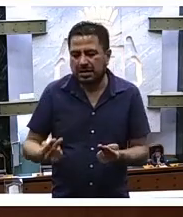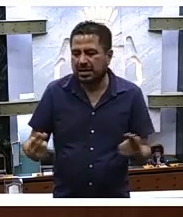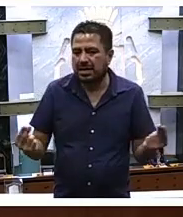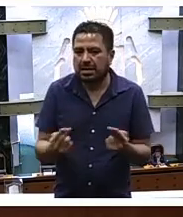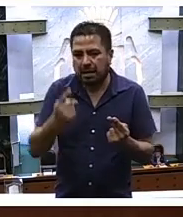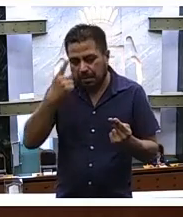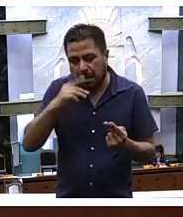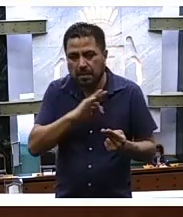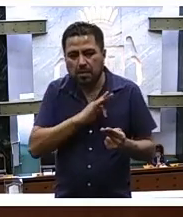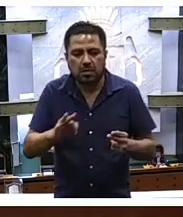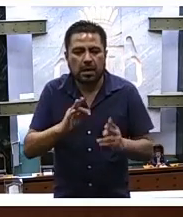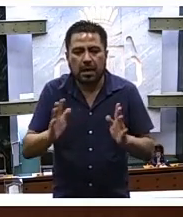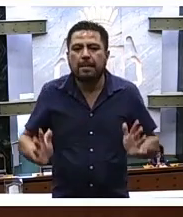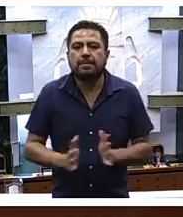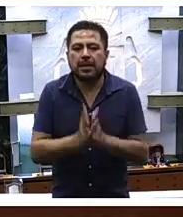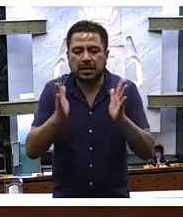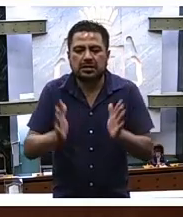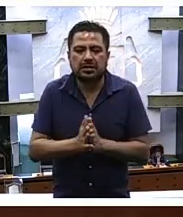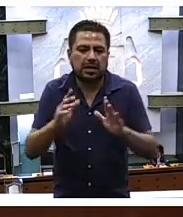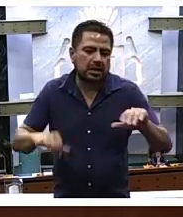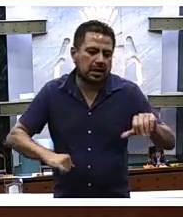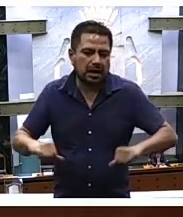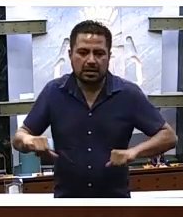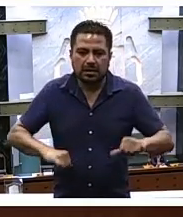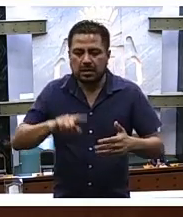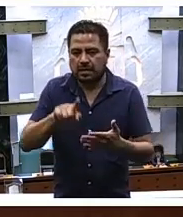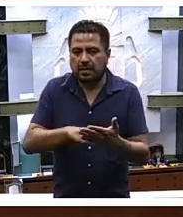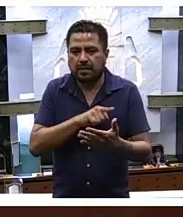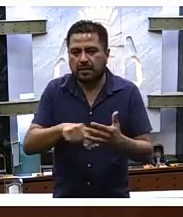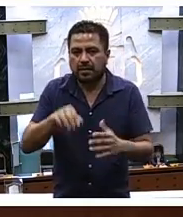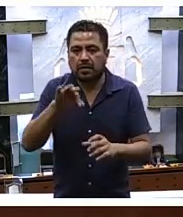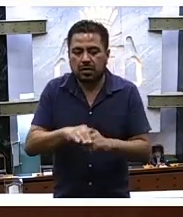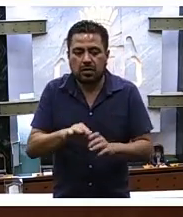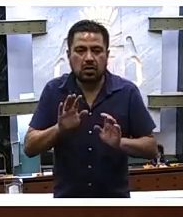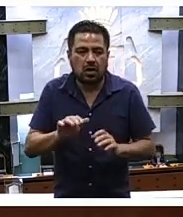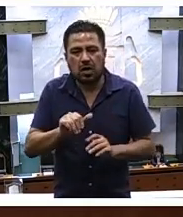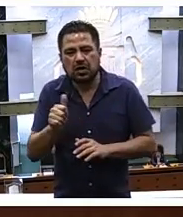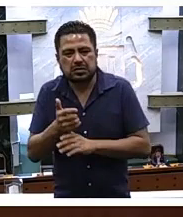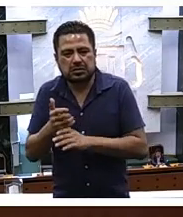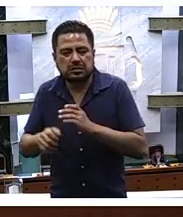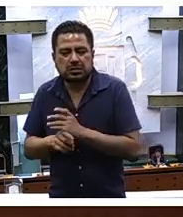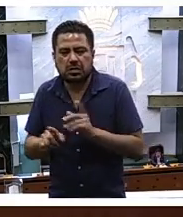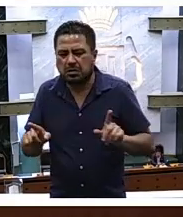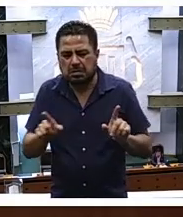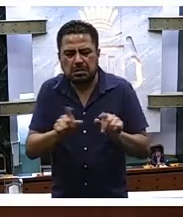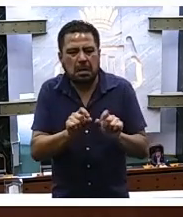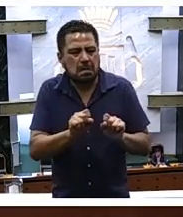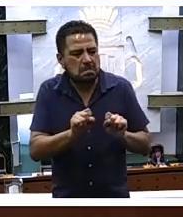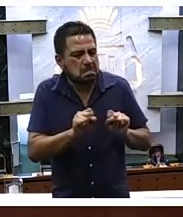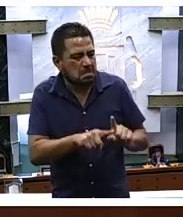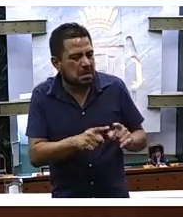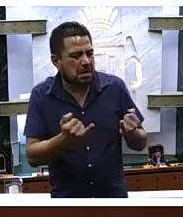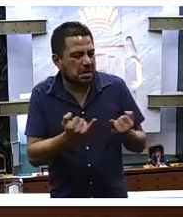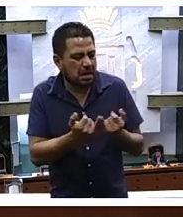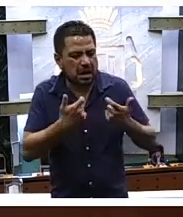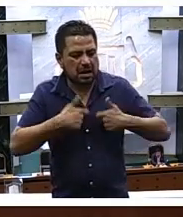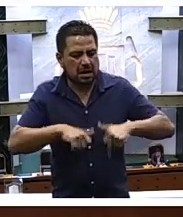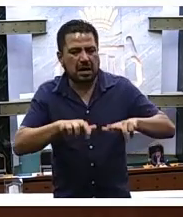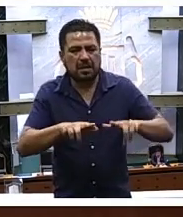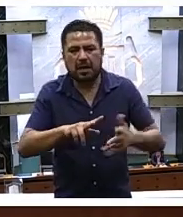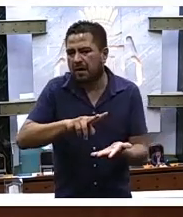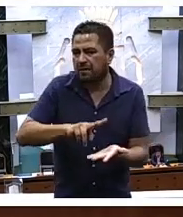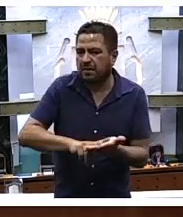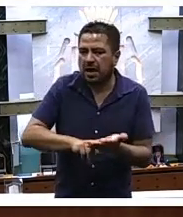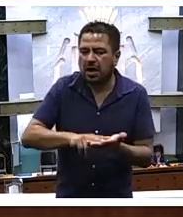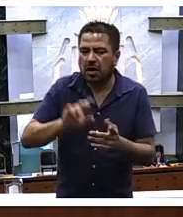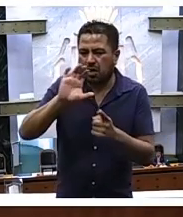para participar en los ejercicios electorales. En otras palabras, no es ni será lo mismo la representación y validación